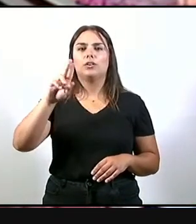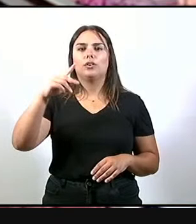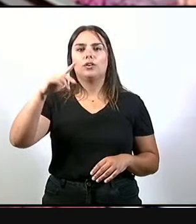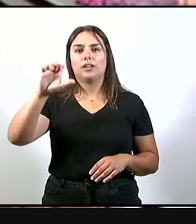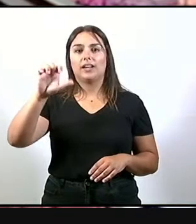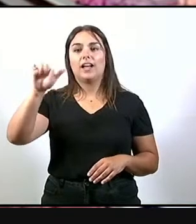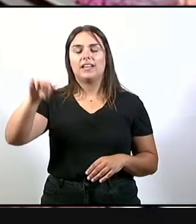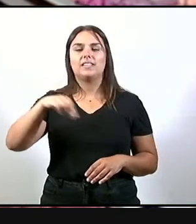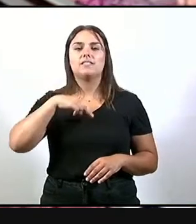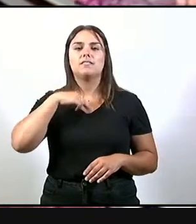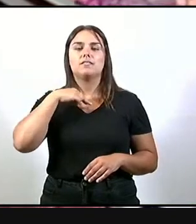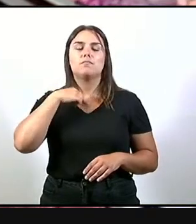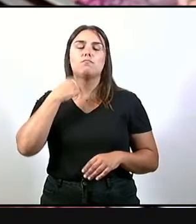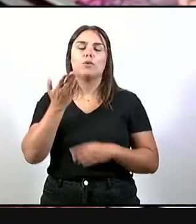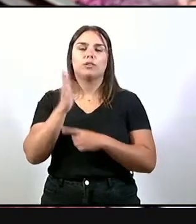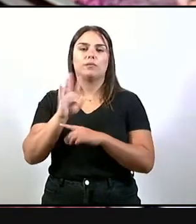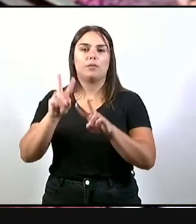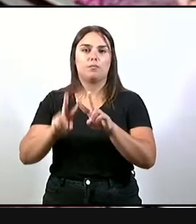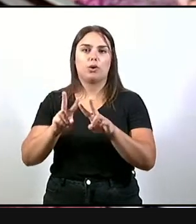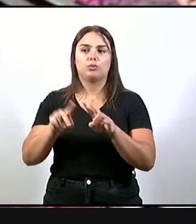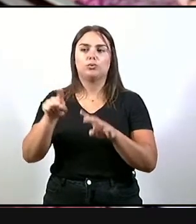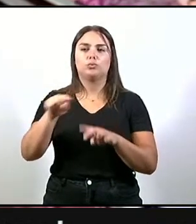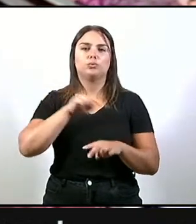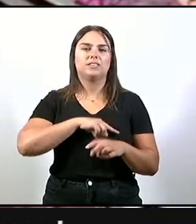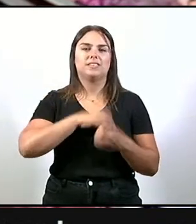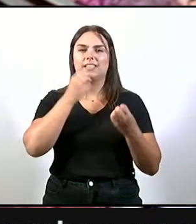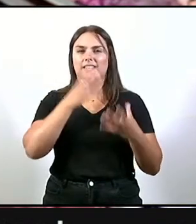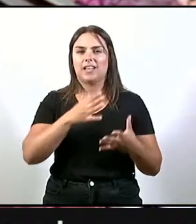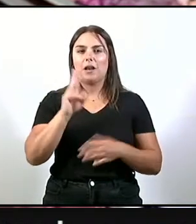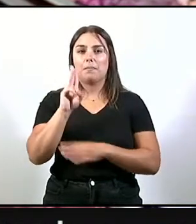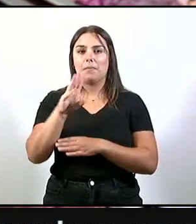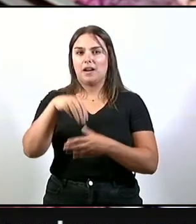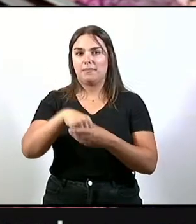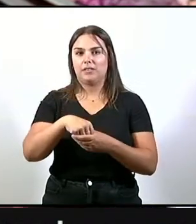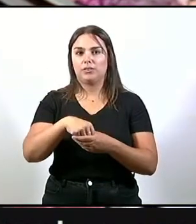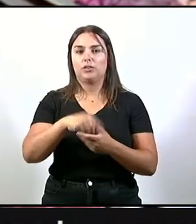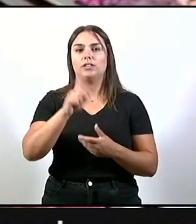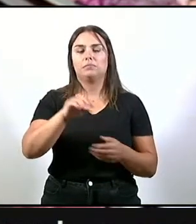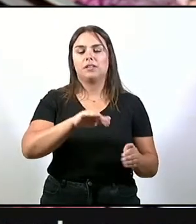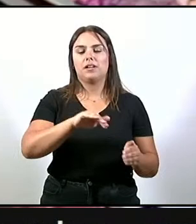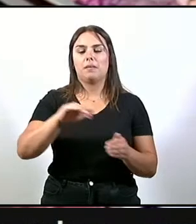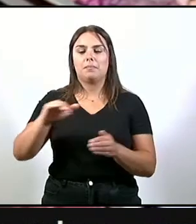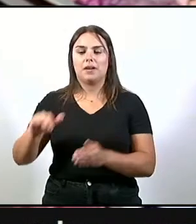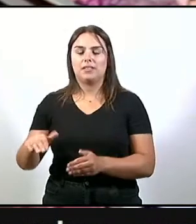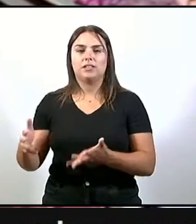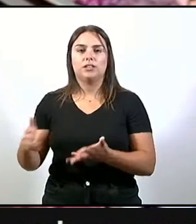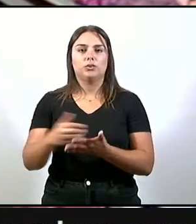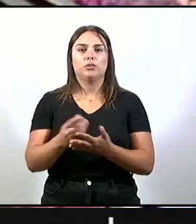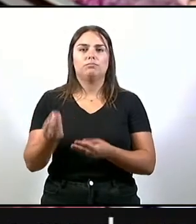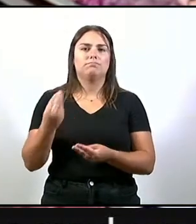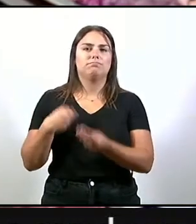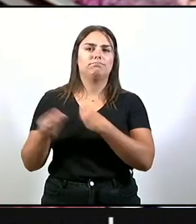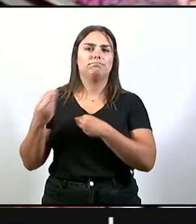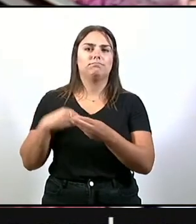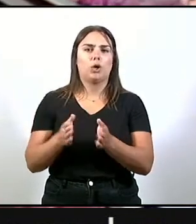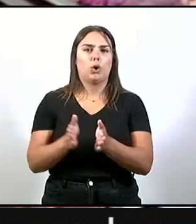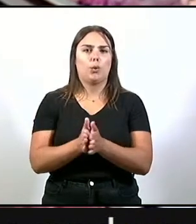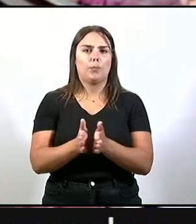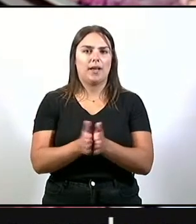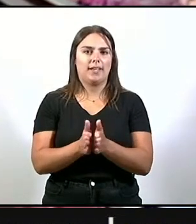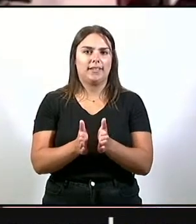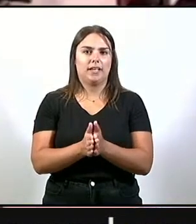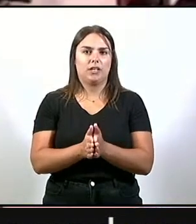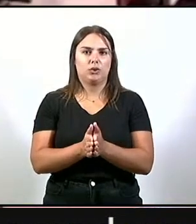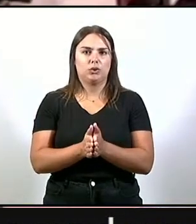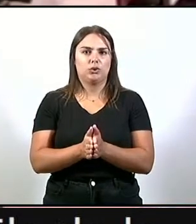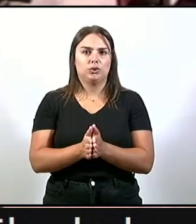aquí en Extremadura. ¿Usted cómo la vivió en el Parlamento? Y luego, al hilo de todo lo que están preguntando los compañeros, de